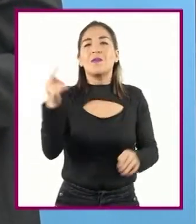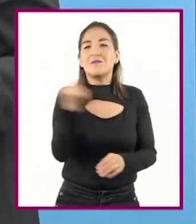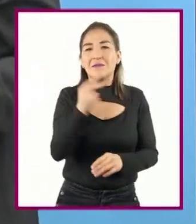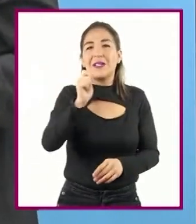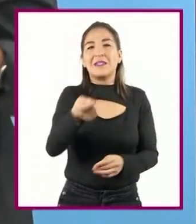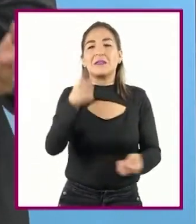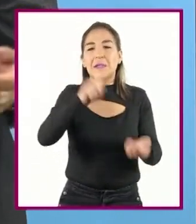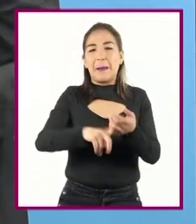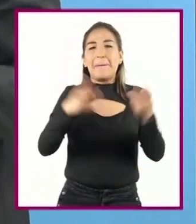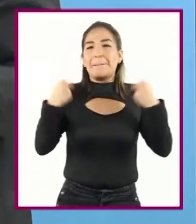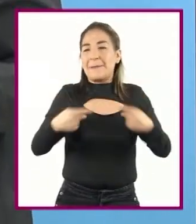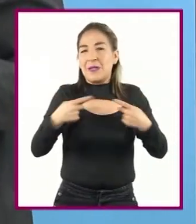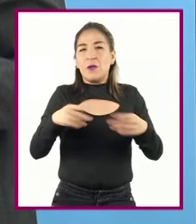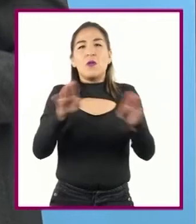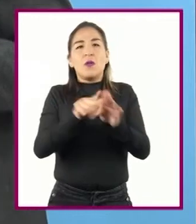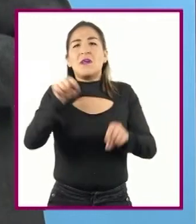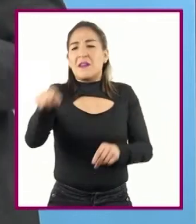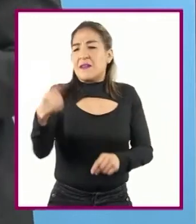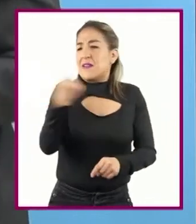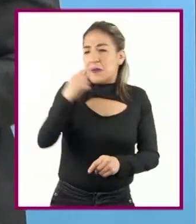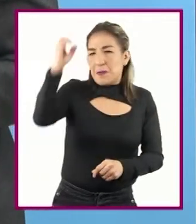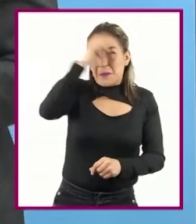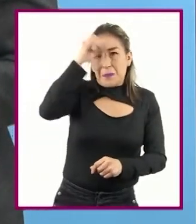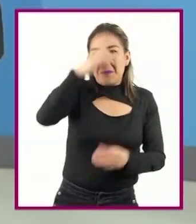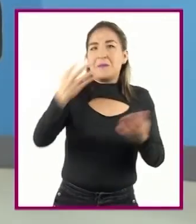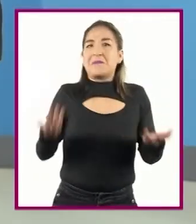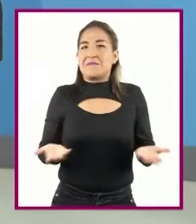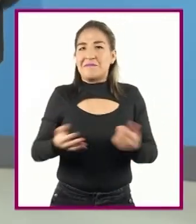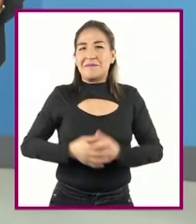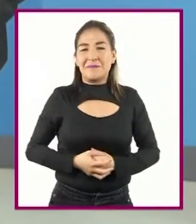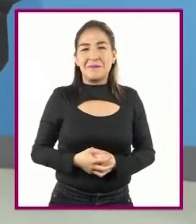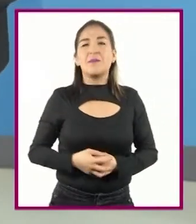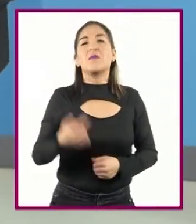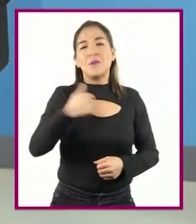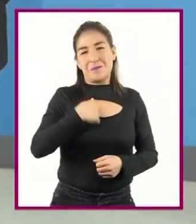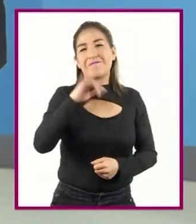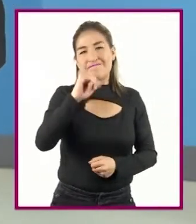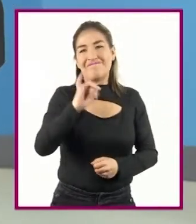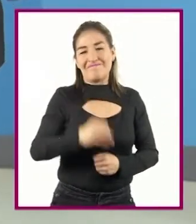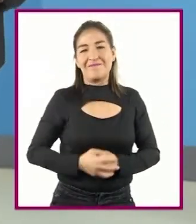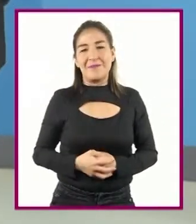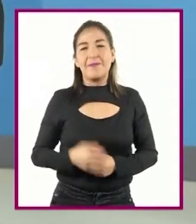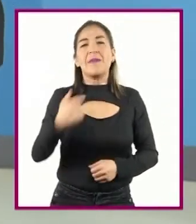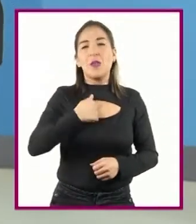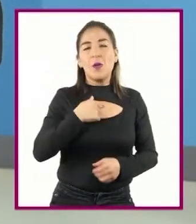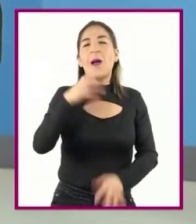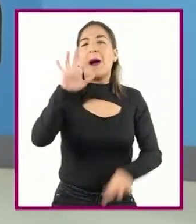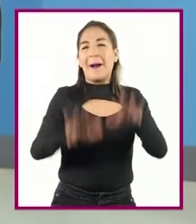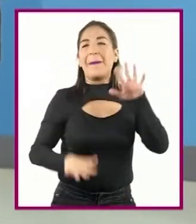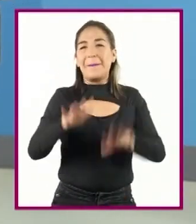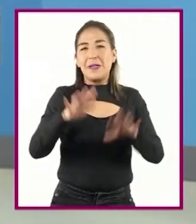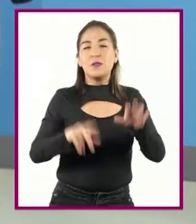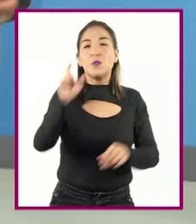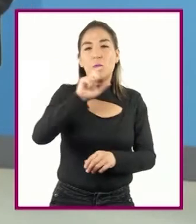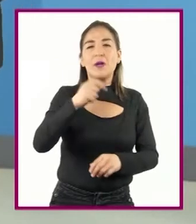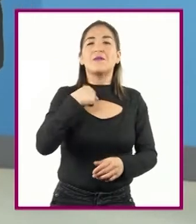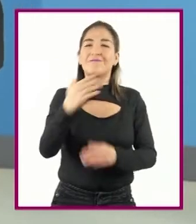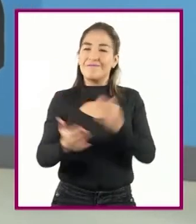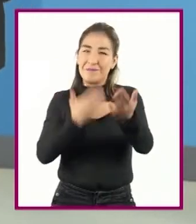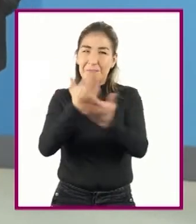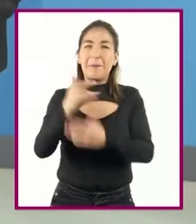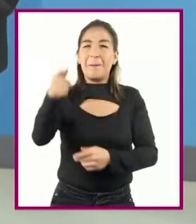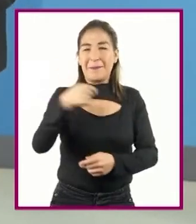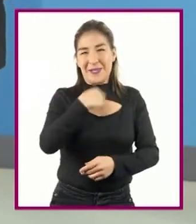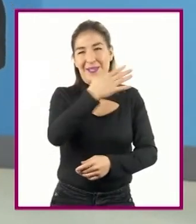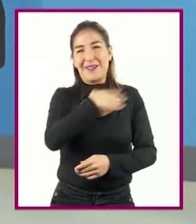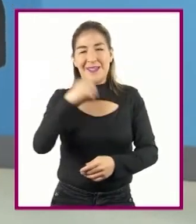su interlocutora o interlocutor alguna vez? Yo sí, en ocasiones, cuando solicito a mi hija